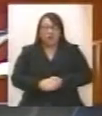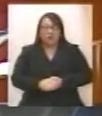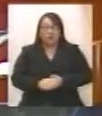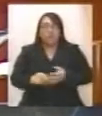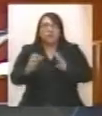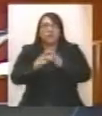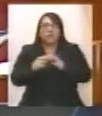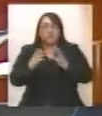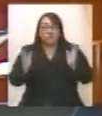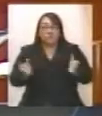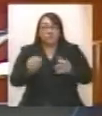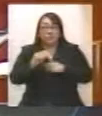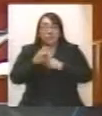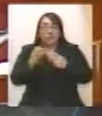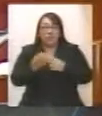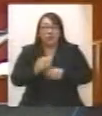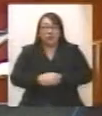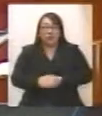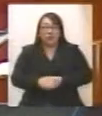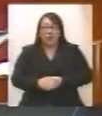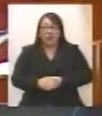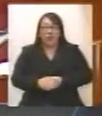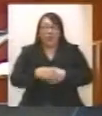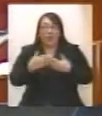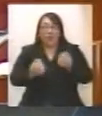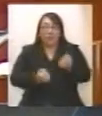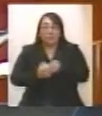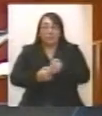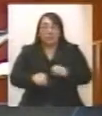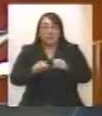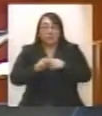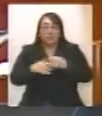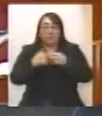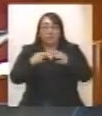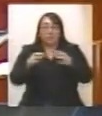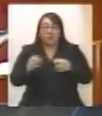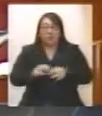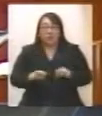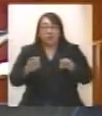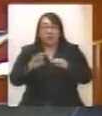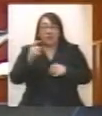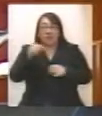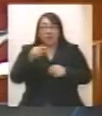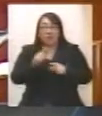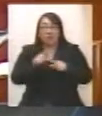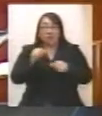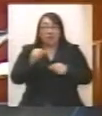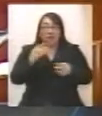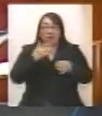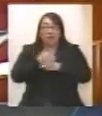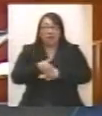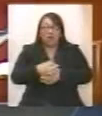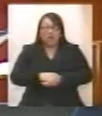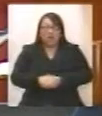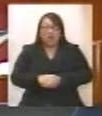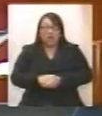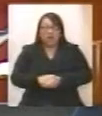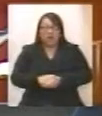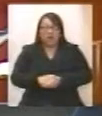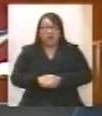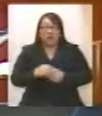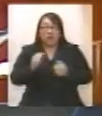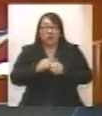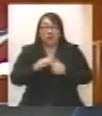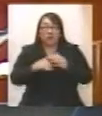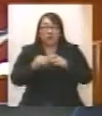de promoción de cultivos alternativos brindan apoyo inmediato a la población asentada en las zonas intervenidas con la erradicación